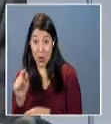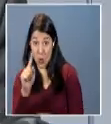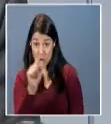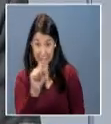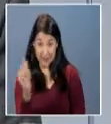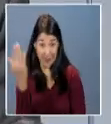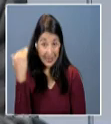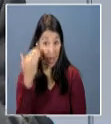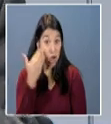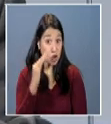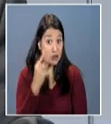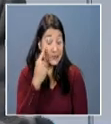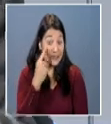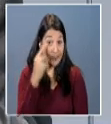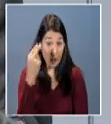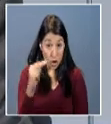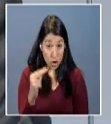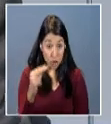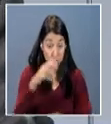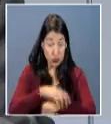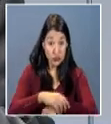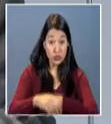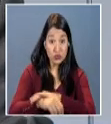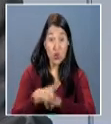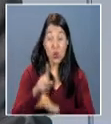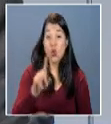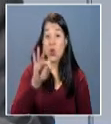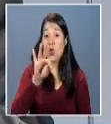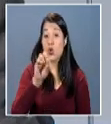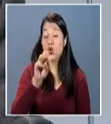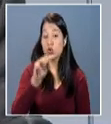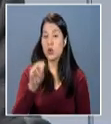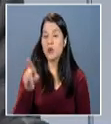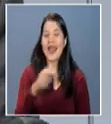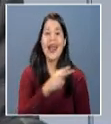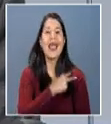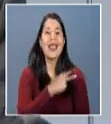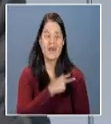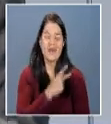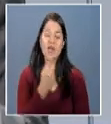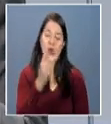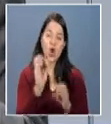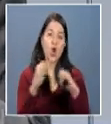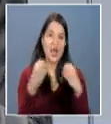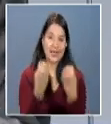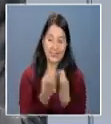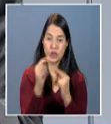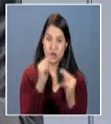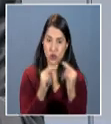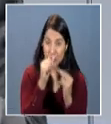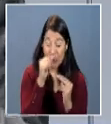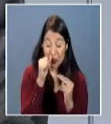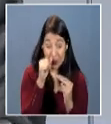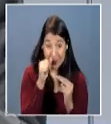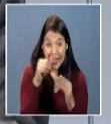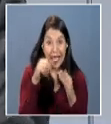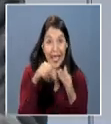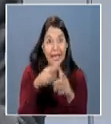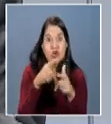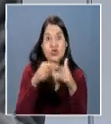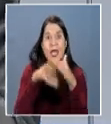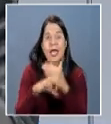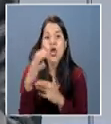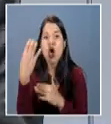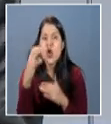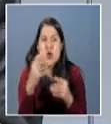no sé si vieron una noticia, que tuvieron un tal Tom, el jefe de la oficina de Envigado, que es otra organización de narcotráfico. Entonces, en Colombia se están peleando el mercado